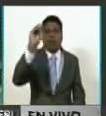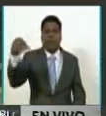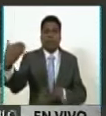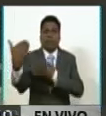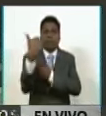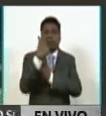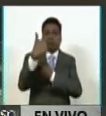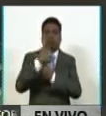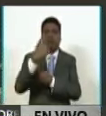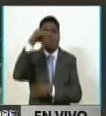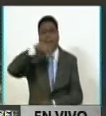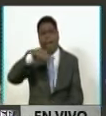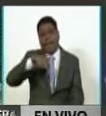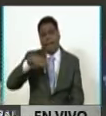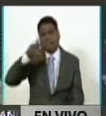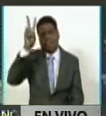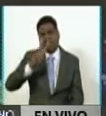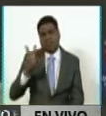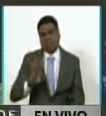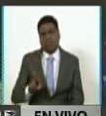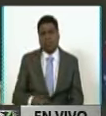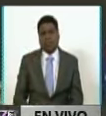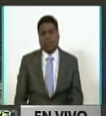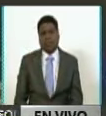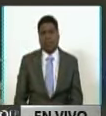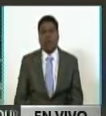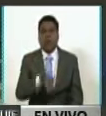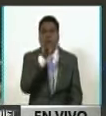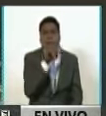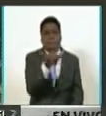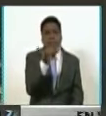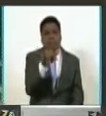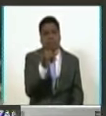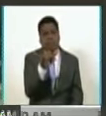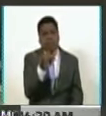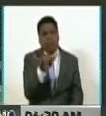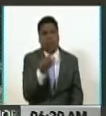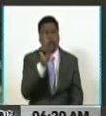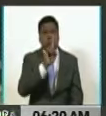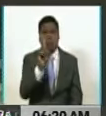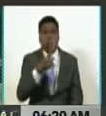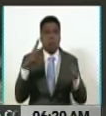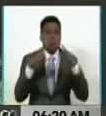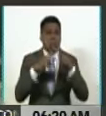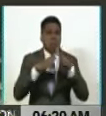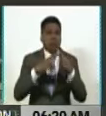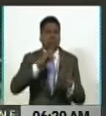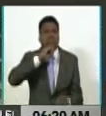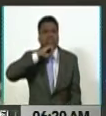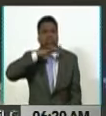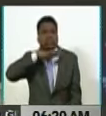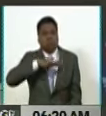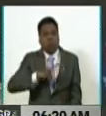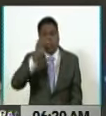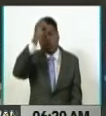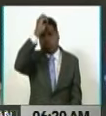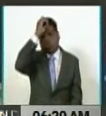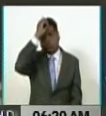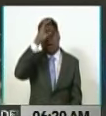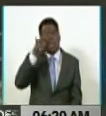el injerencismo. Son los mismos que desconocen la historia, que sienten